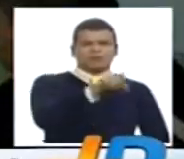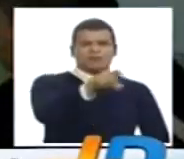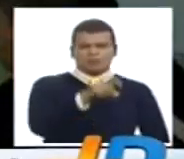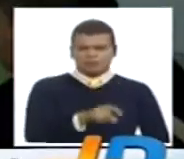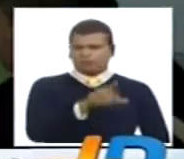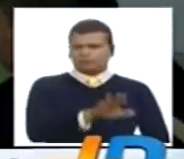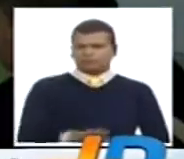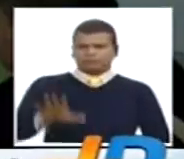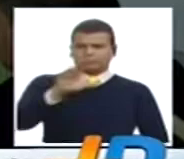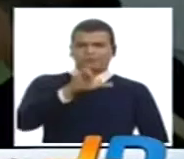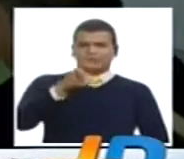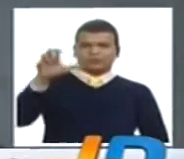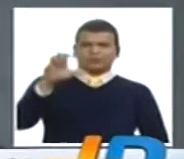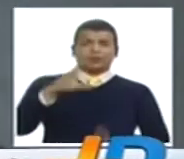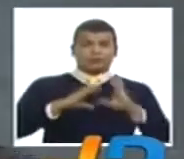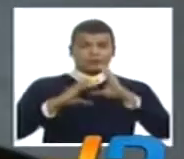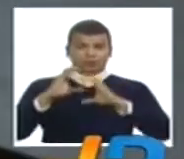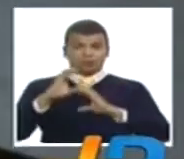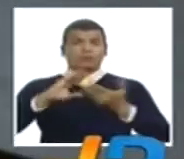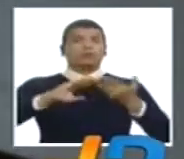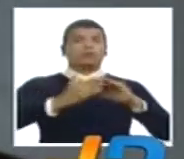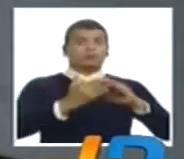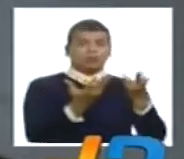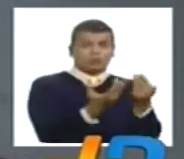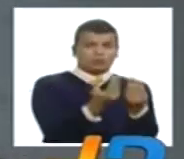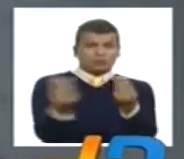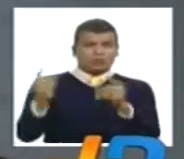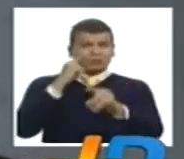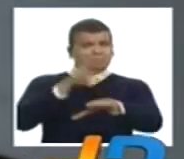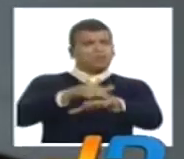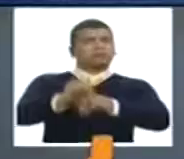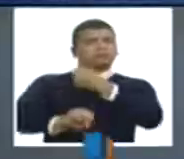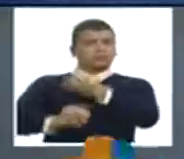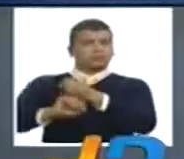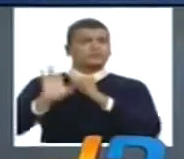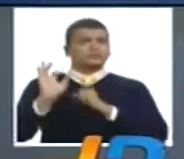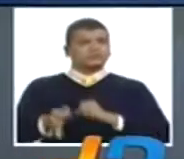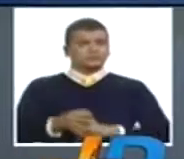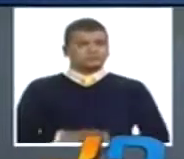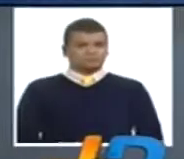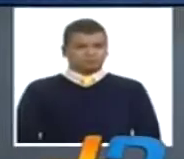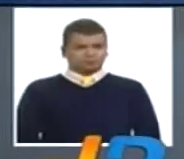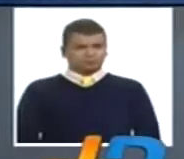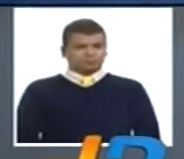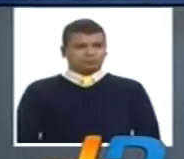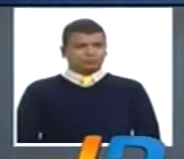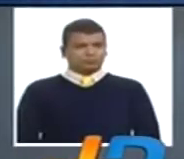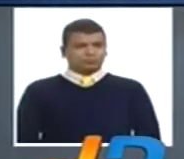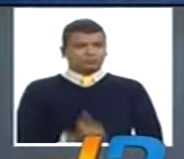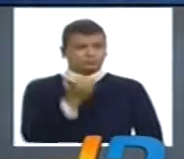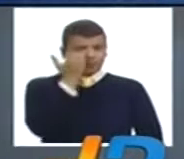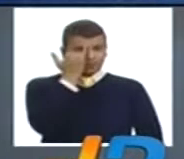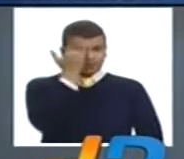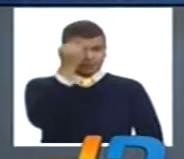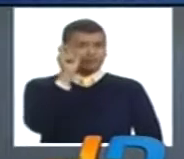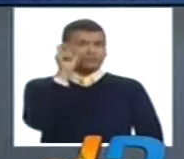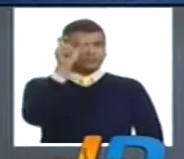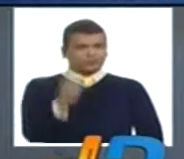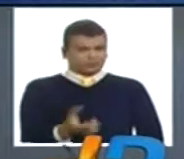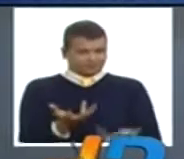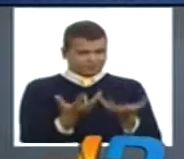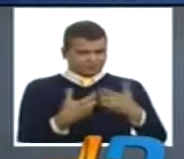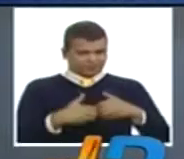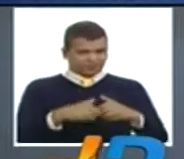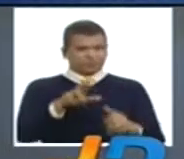del Cauca, donde varias colectividades han anunciado el acompañamiento a su candidatura. Gracias a una iniciativa del empresario y dirigente